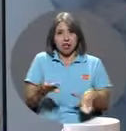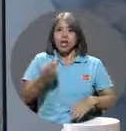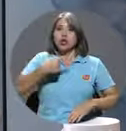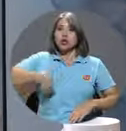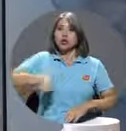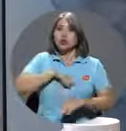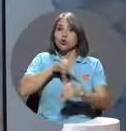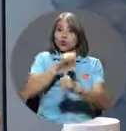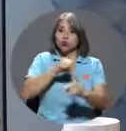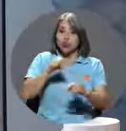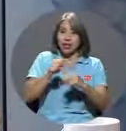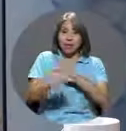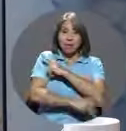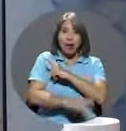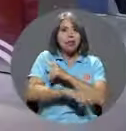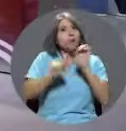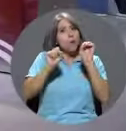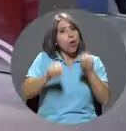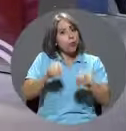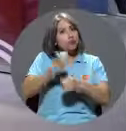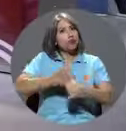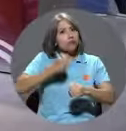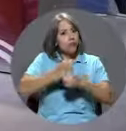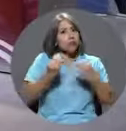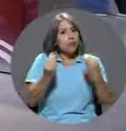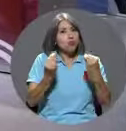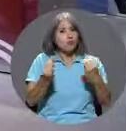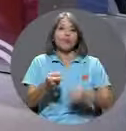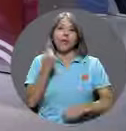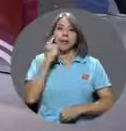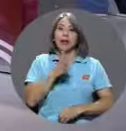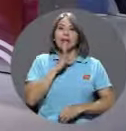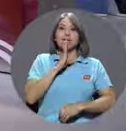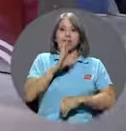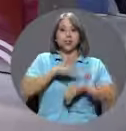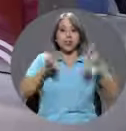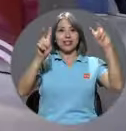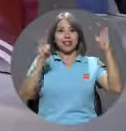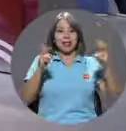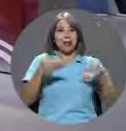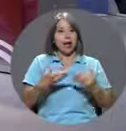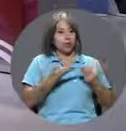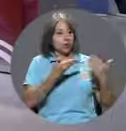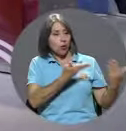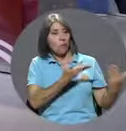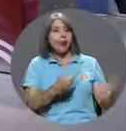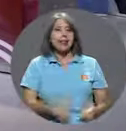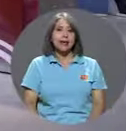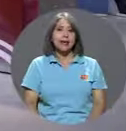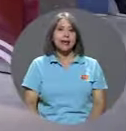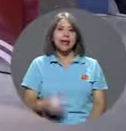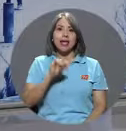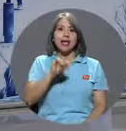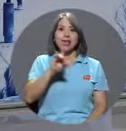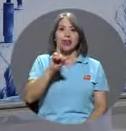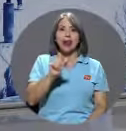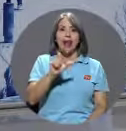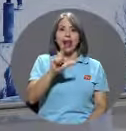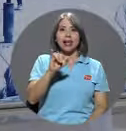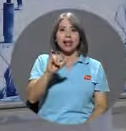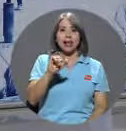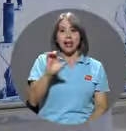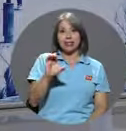Para hablar sobre este tema nos acompañan en esta oportunidad Idalí Cascante Herrera, quien es la directora del Departamento de